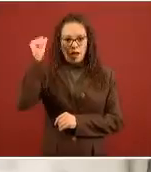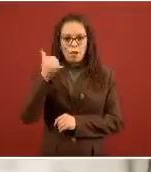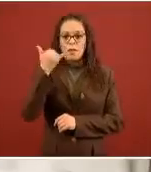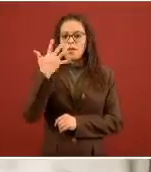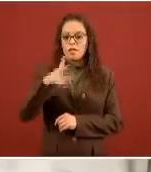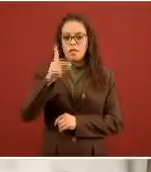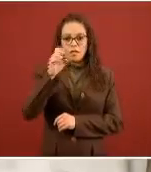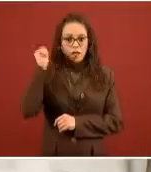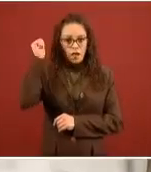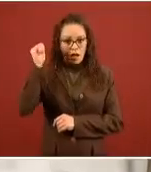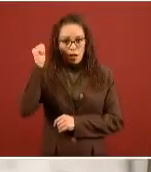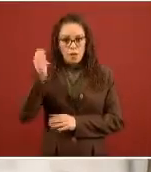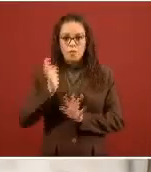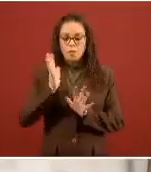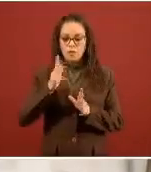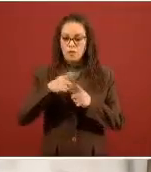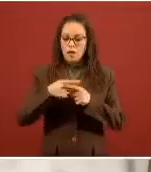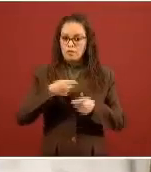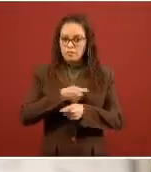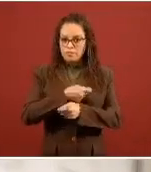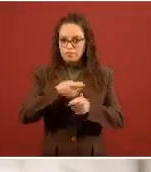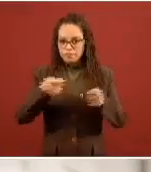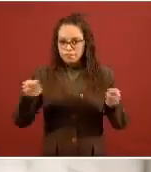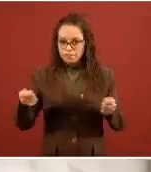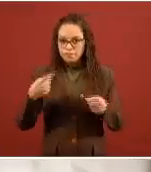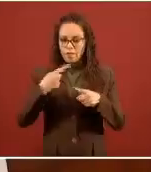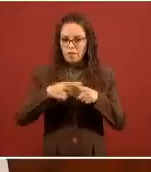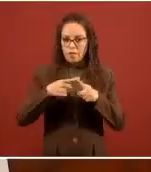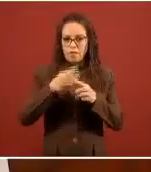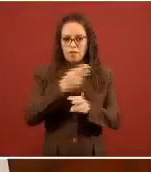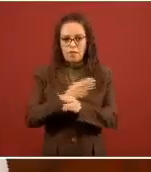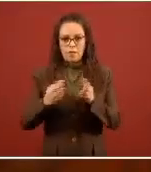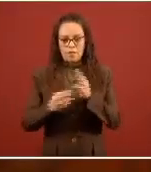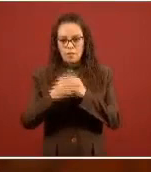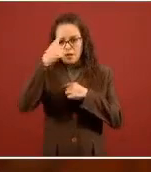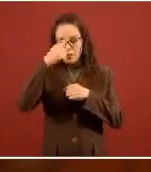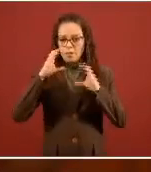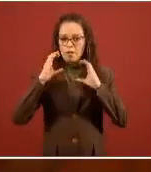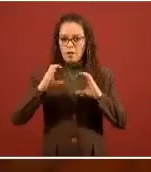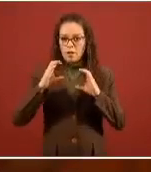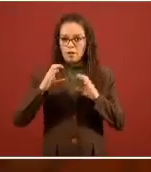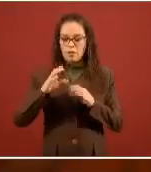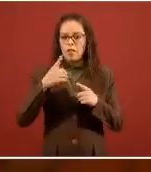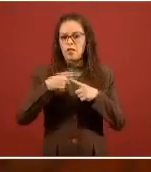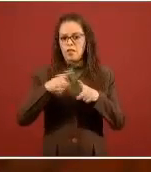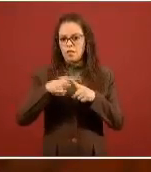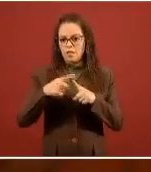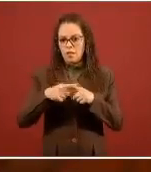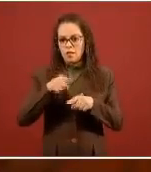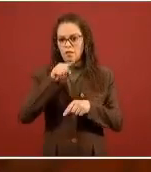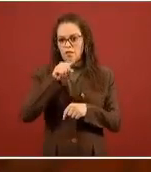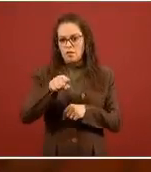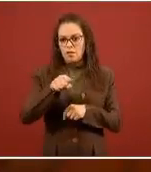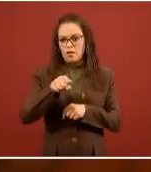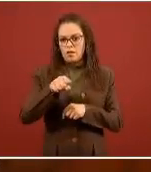abril y se encuentran distribuidos estos equipos de protección personal a todas las delegaciones. El último vuelo fue